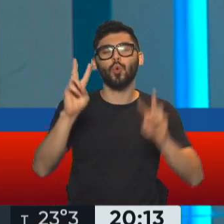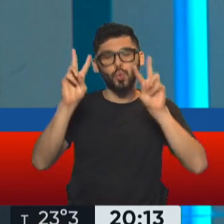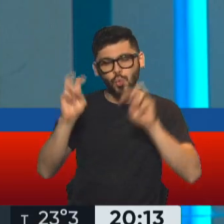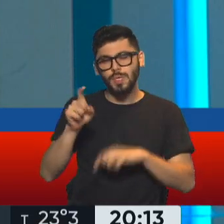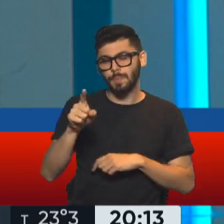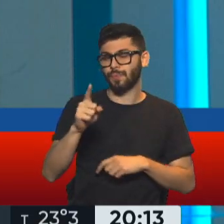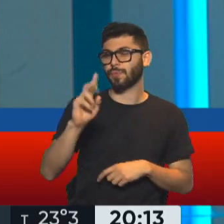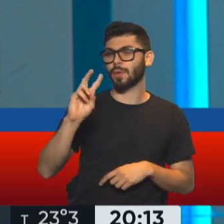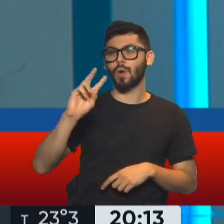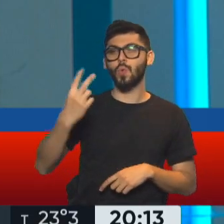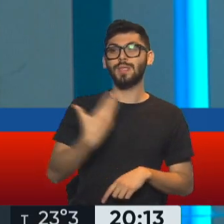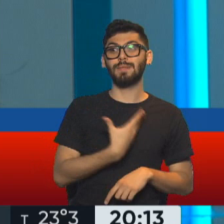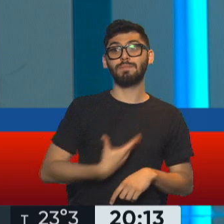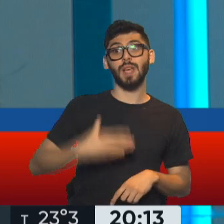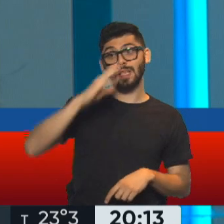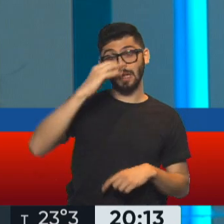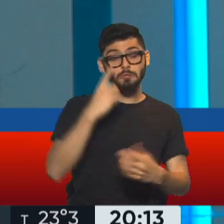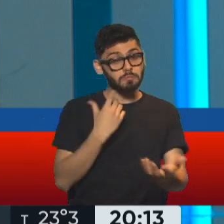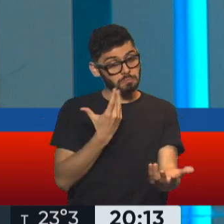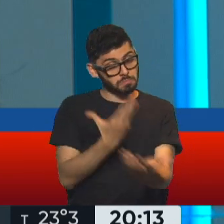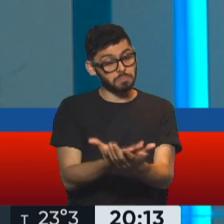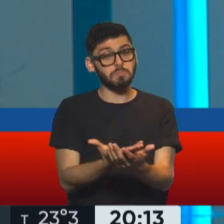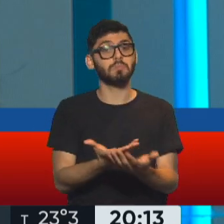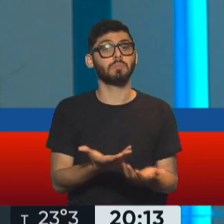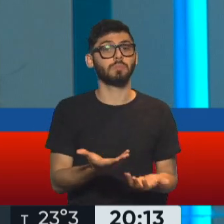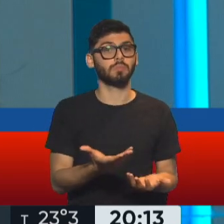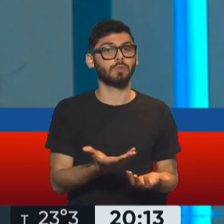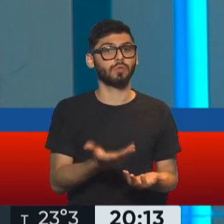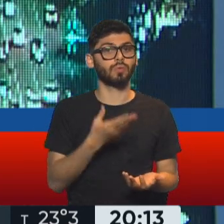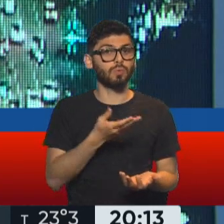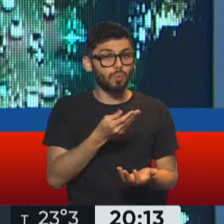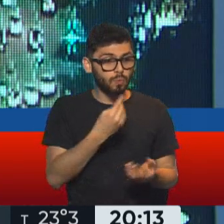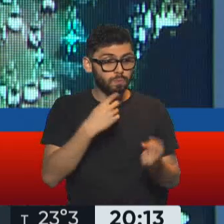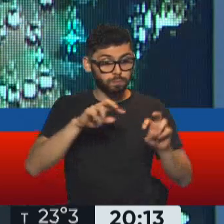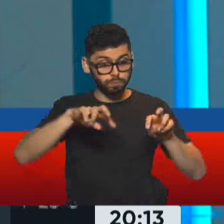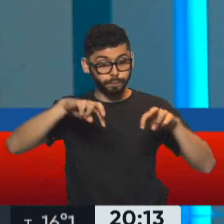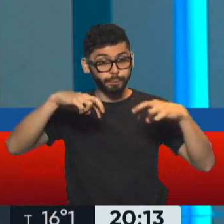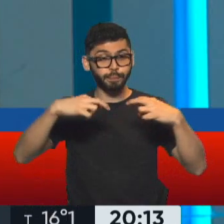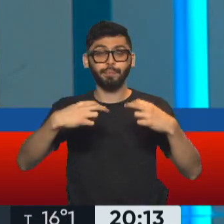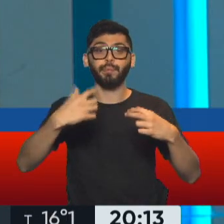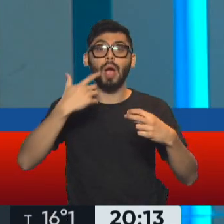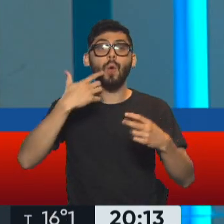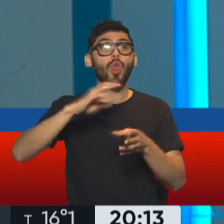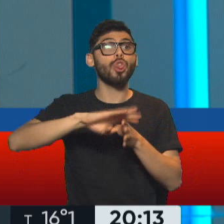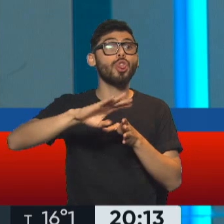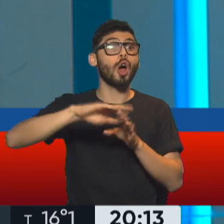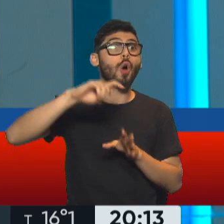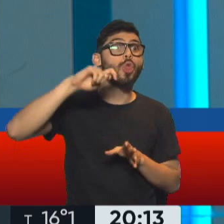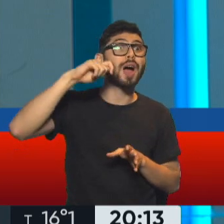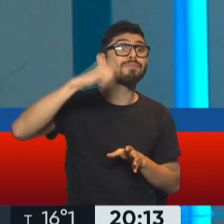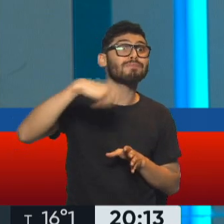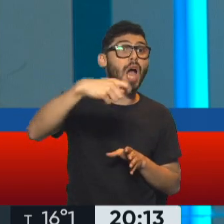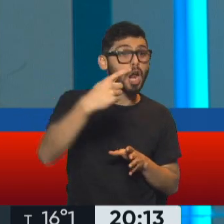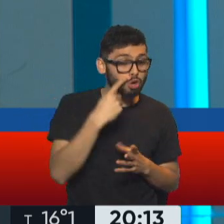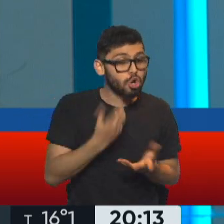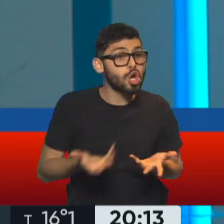la vicepresidenta a discutir, que cómo hacen para sentarse a discutir cómo vamos a hacer para pagar la deuda externa,